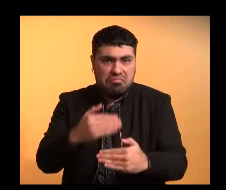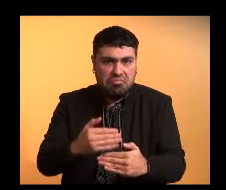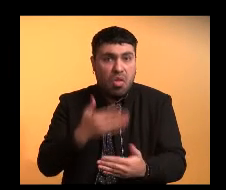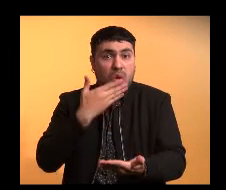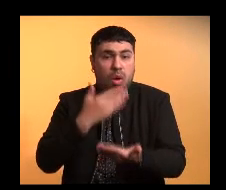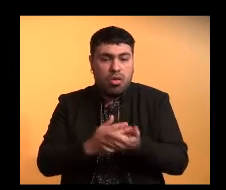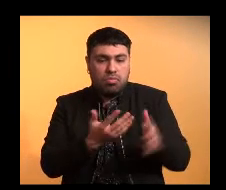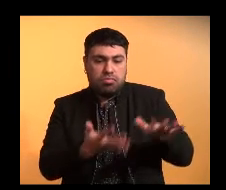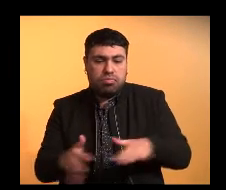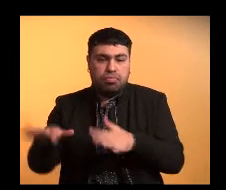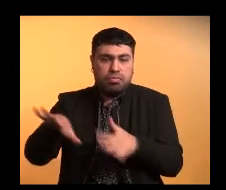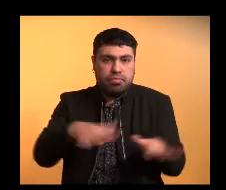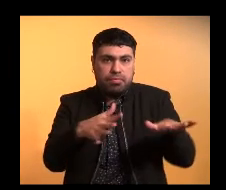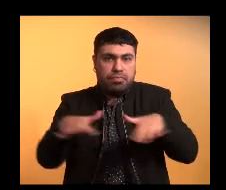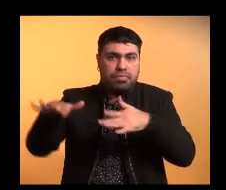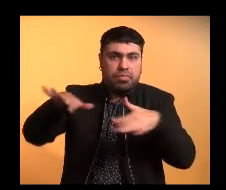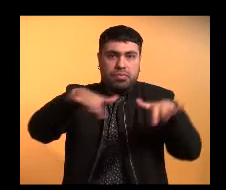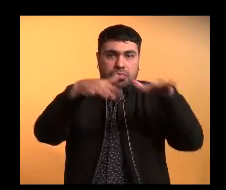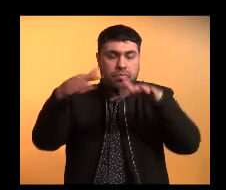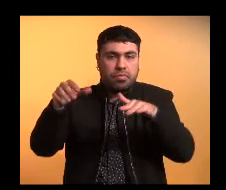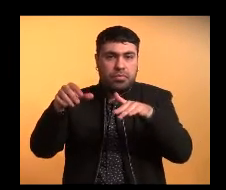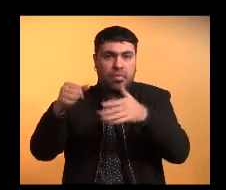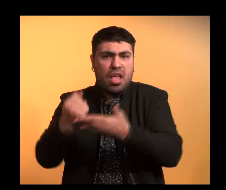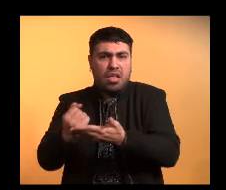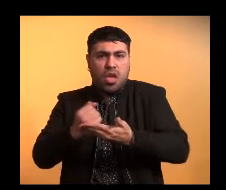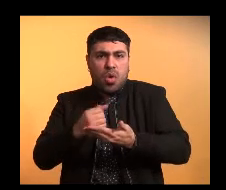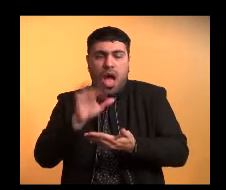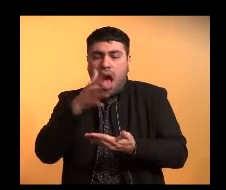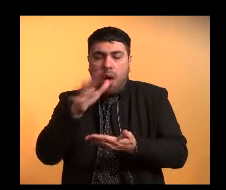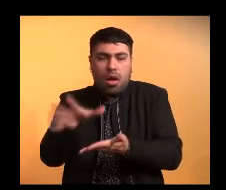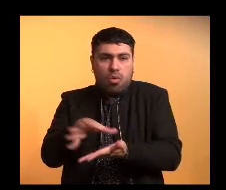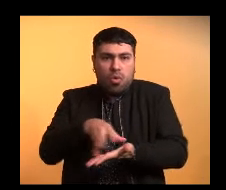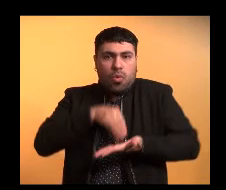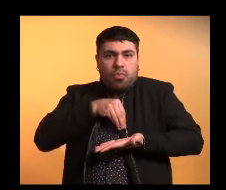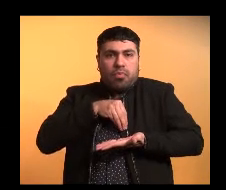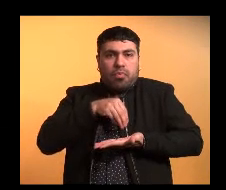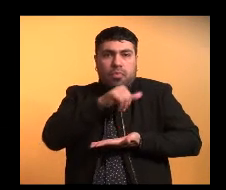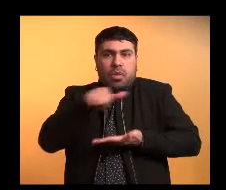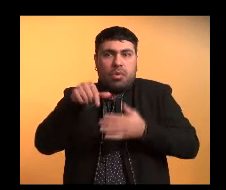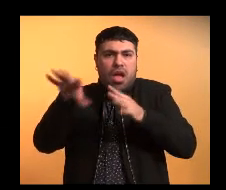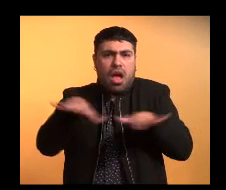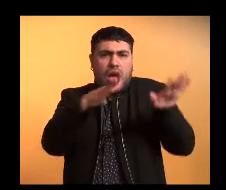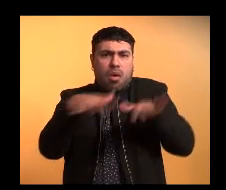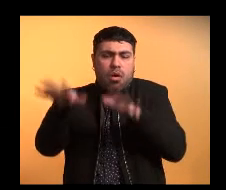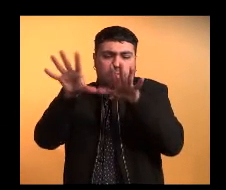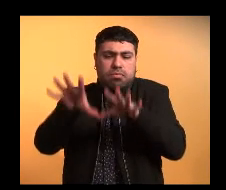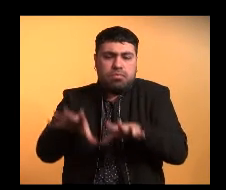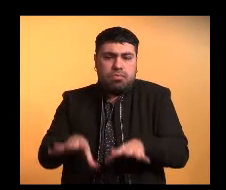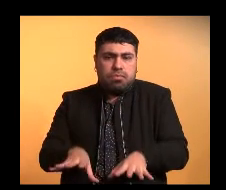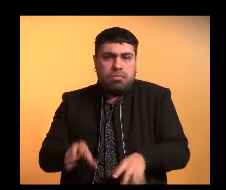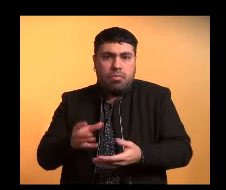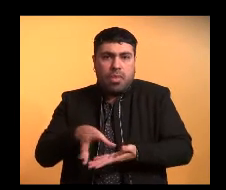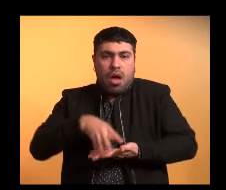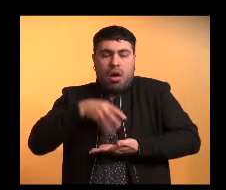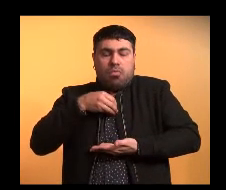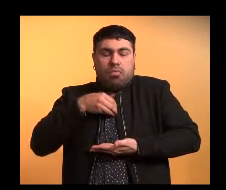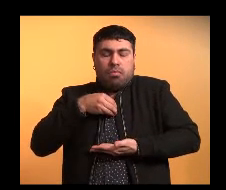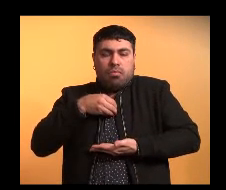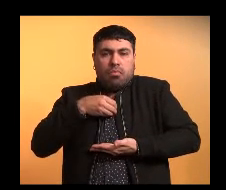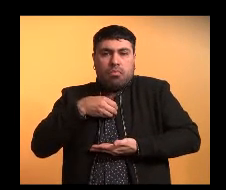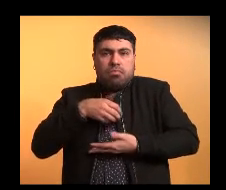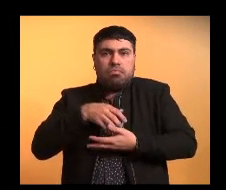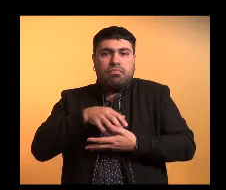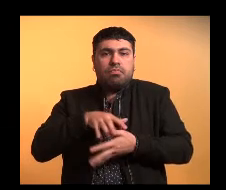sube la marea se rehidrata y sigue trabajando fisiológicamente sin ningún problema. ¿Ya? Estas son, ahí como ustedes pueden